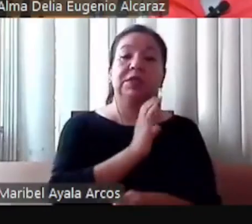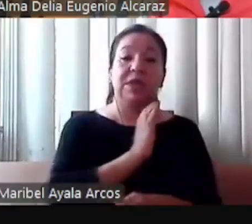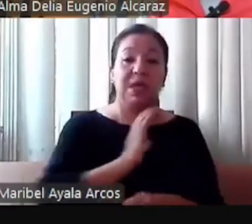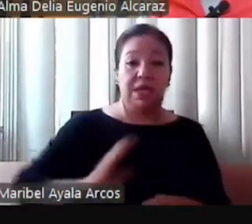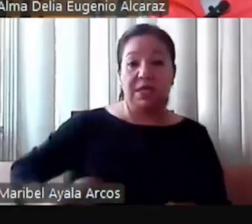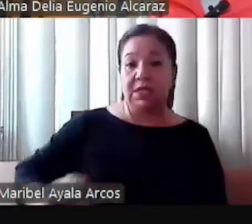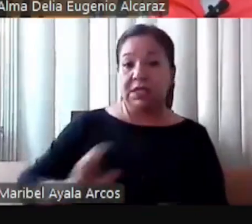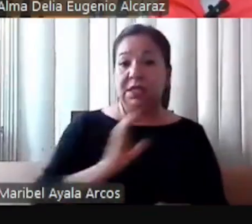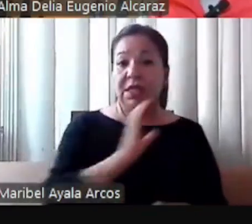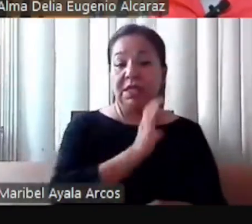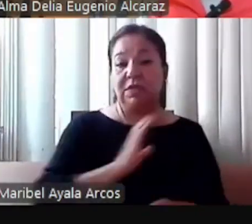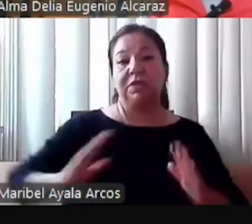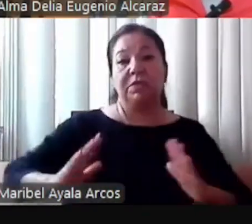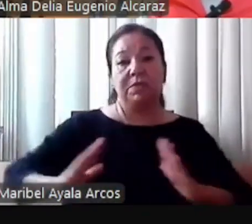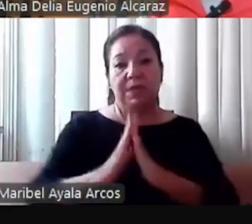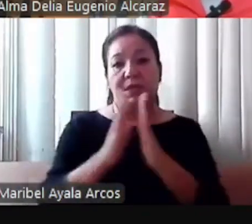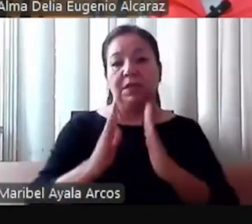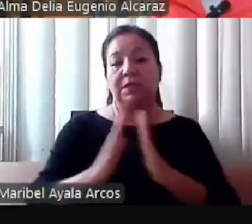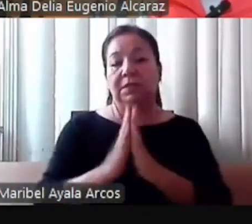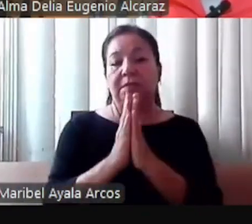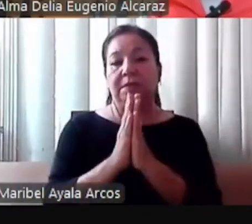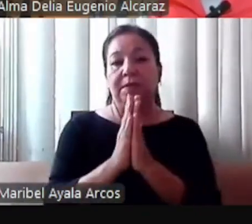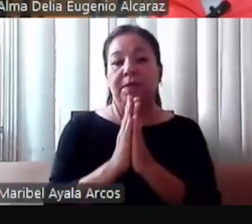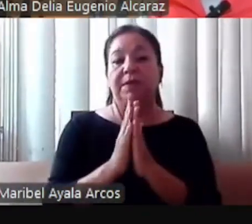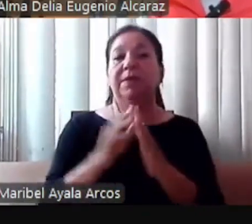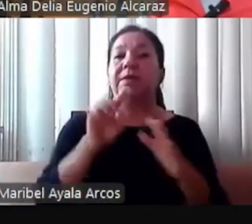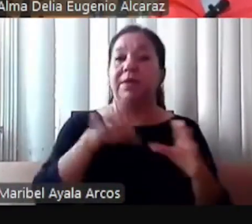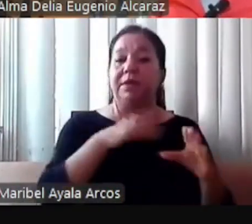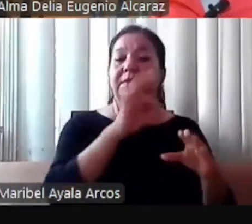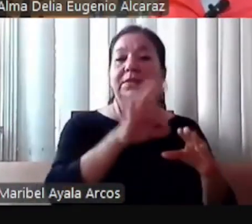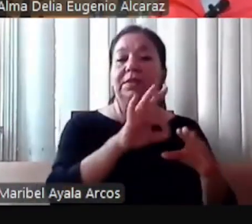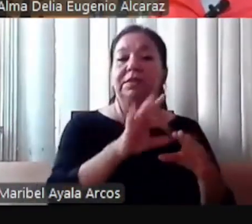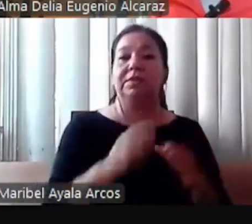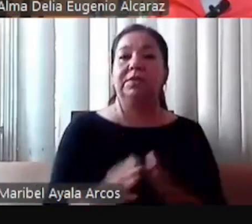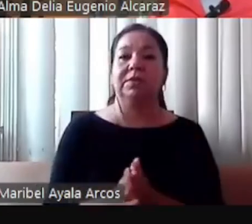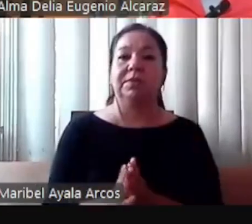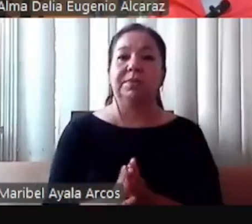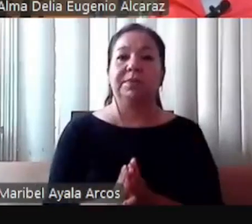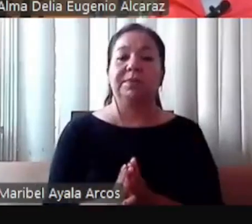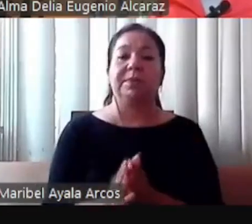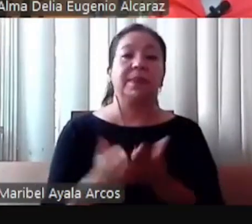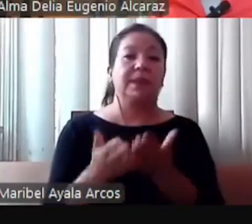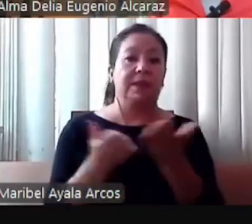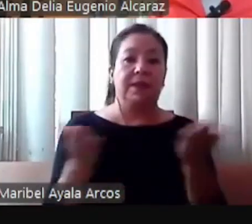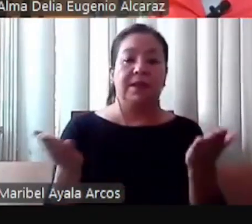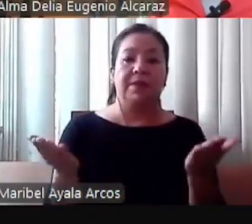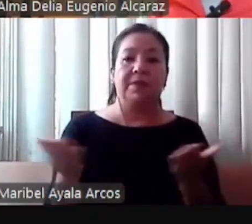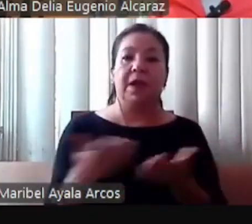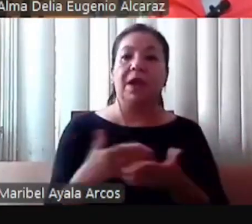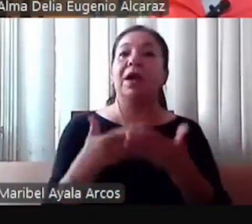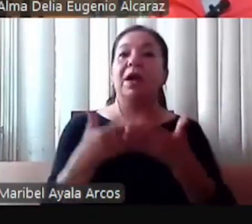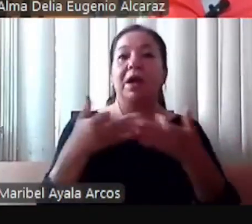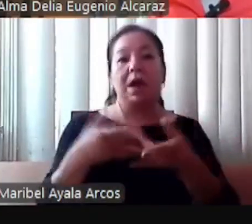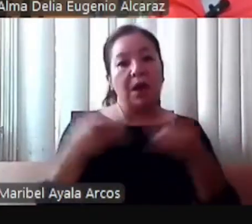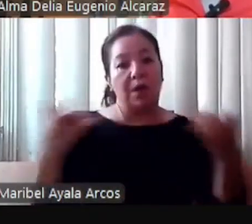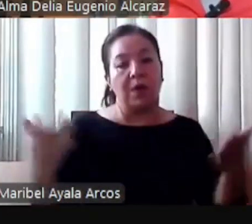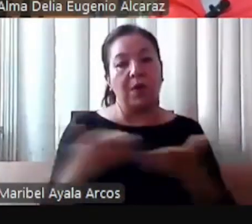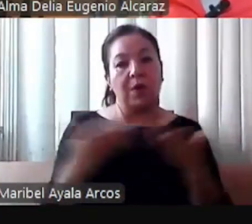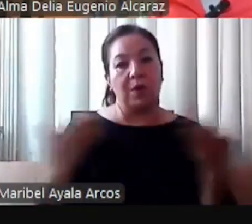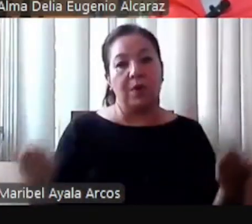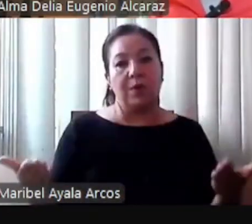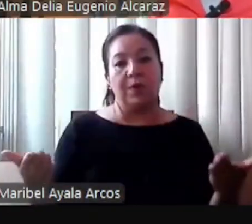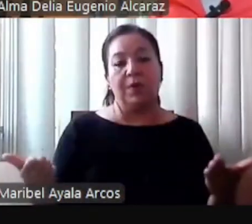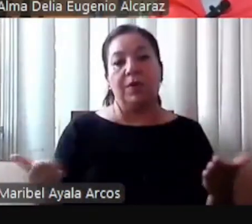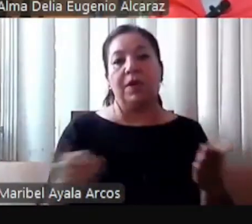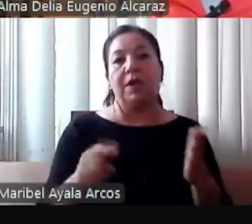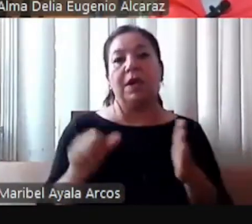partidos contendientes en el actual proceso electoral. Ahora bien, al advertirse por la autoridad responsable el supuesto previsto por el artículo 11,